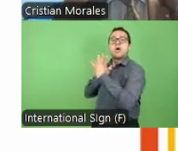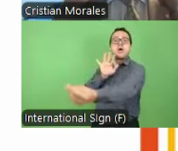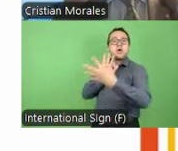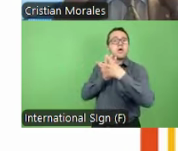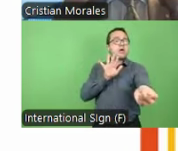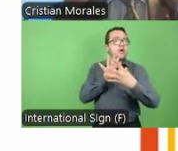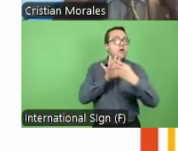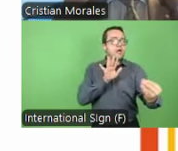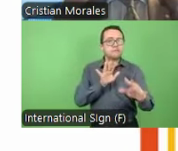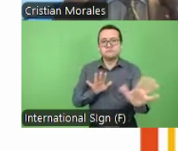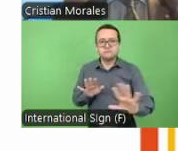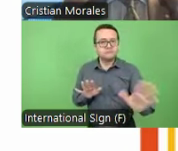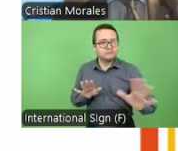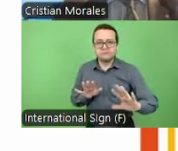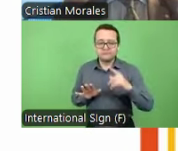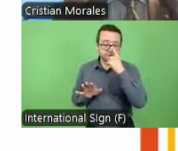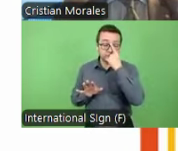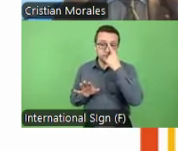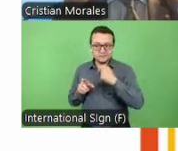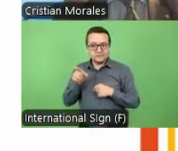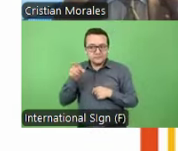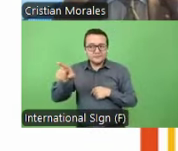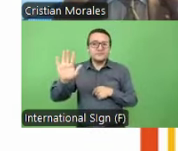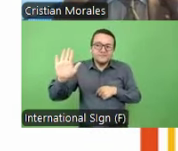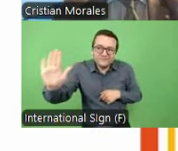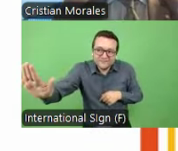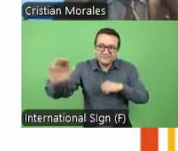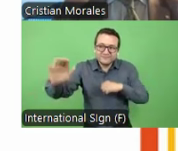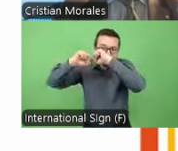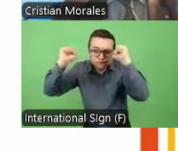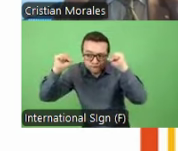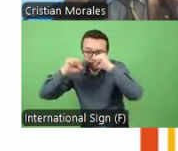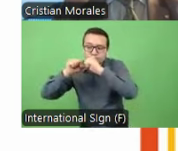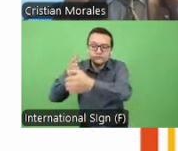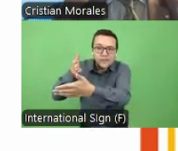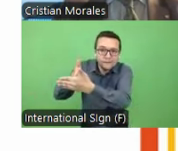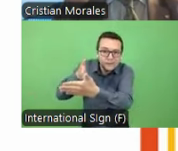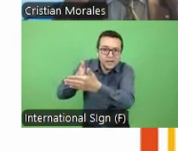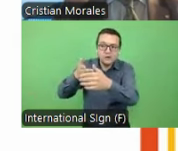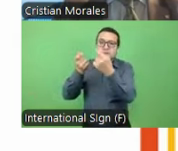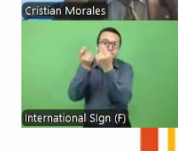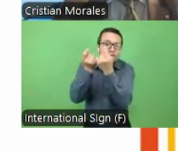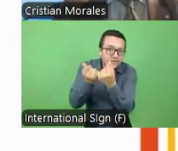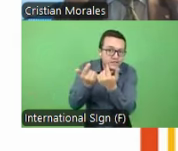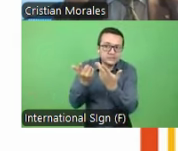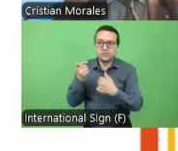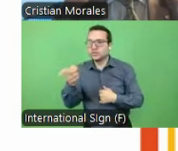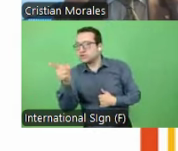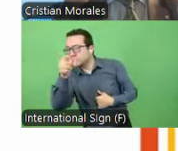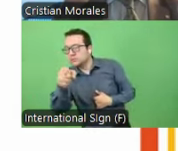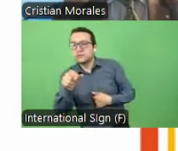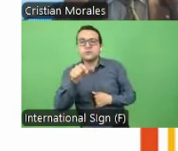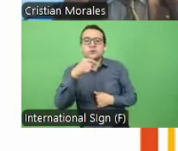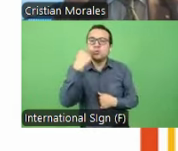tienen las barreras al et de acceso y la faire une protección analyse financiera y el spécifique des conjunto de barrières actores d'accès à que la de protection